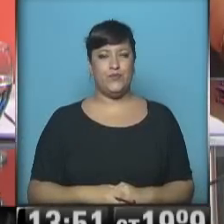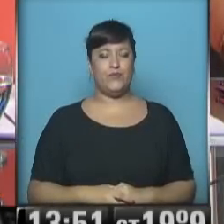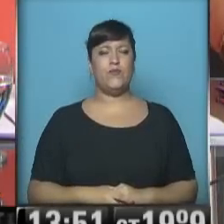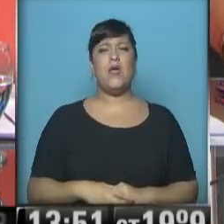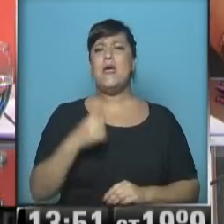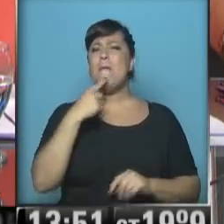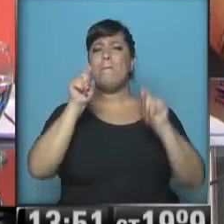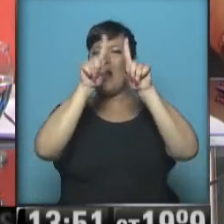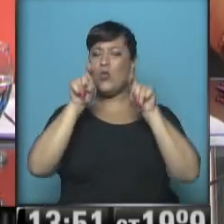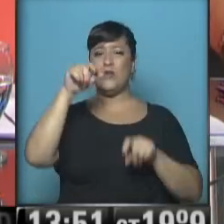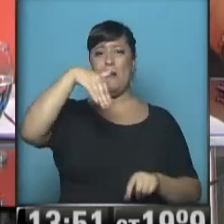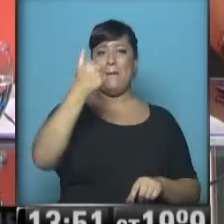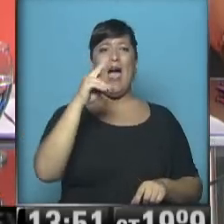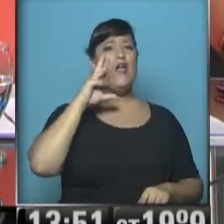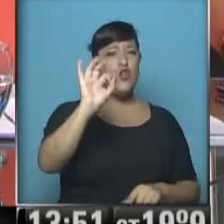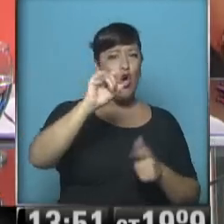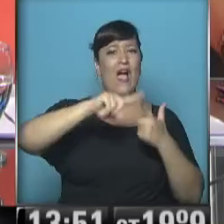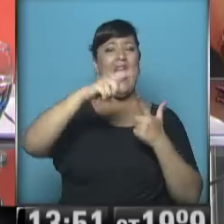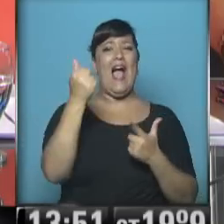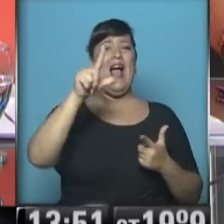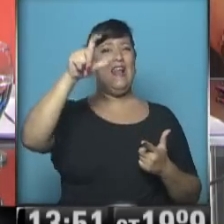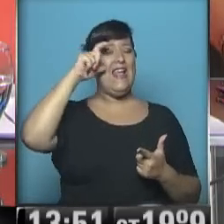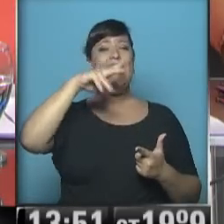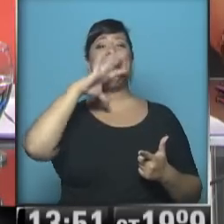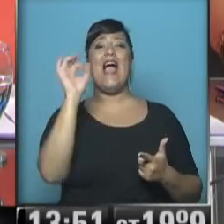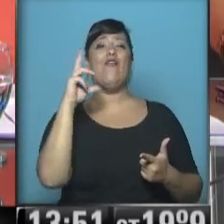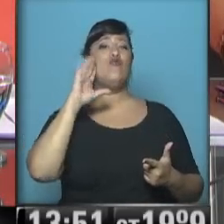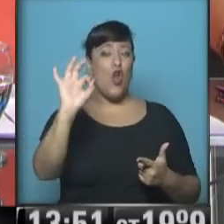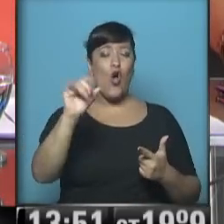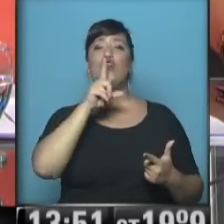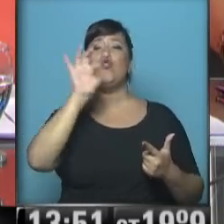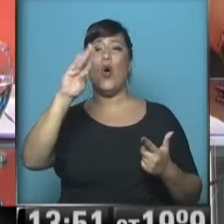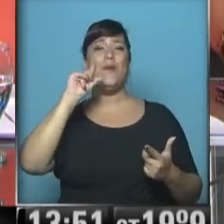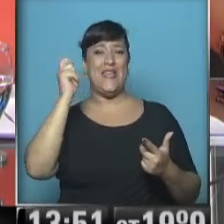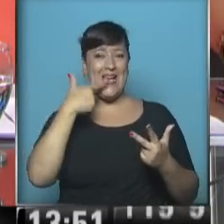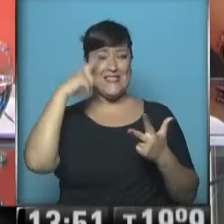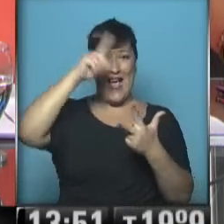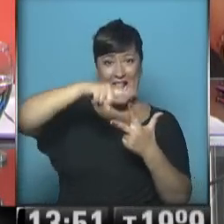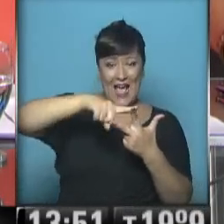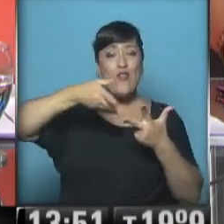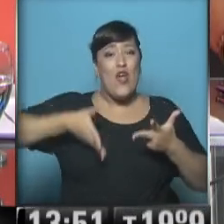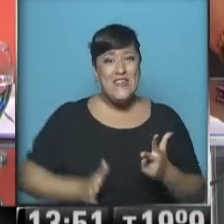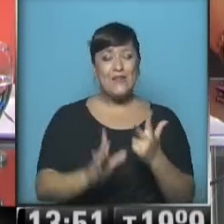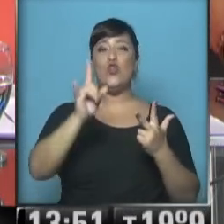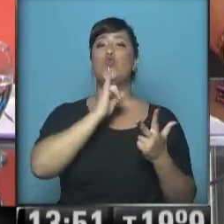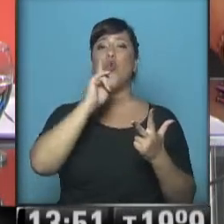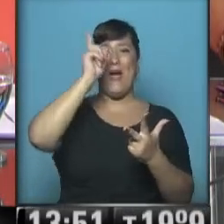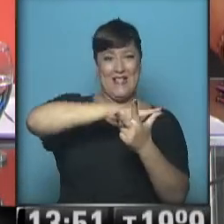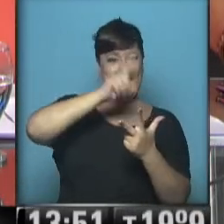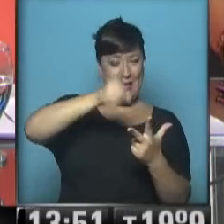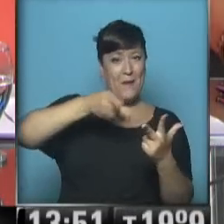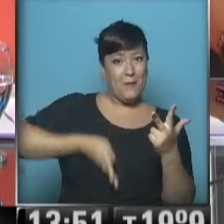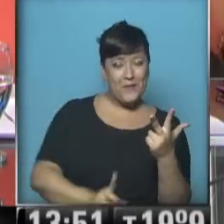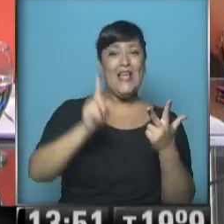La pregunta es, ¿Mario, Alejandro o Tobías? Alejandro, porque me toca yo. Bueno, Alejandro nació en Tucumán, al igual que Mario, pero ¿Tobías? Tobías aquí en La